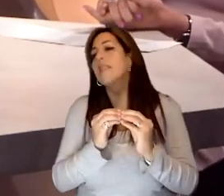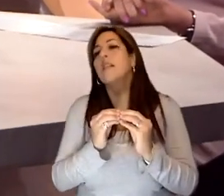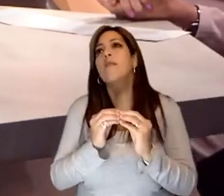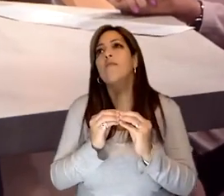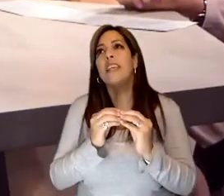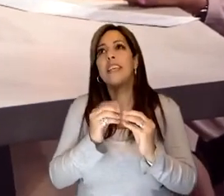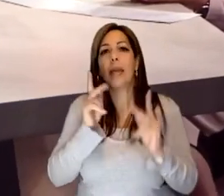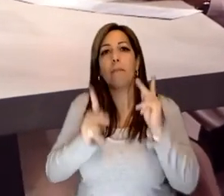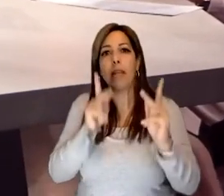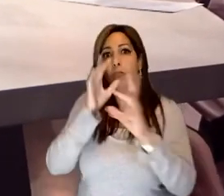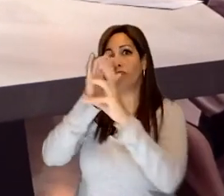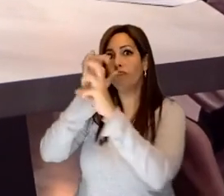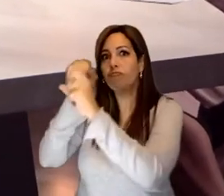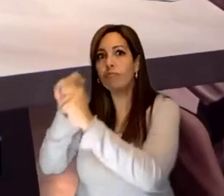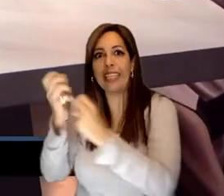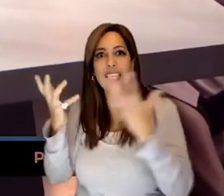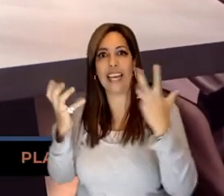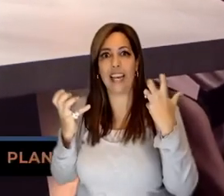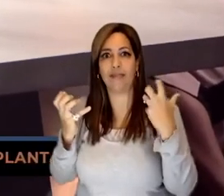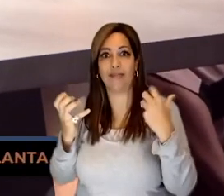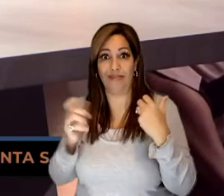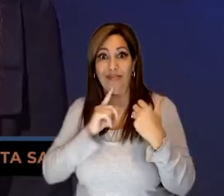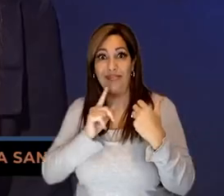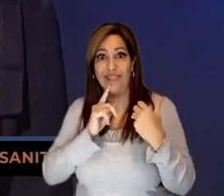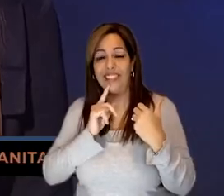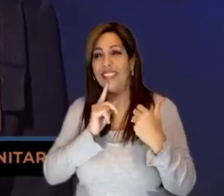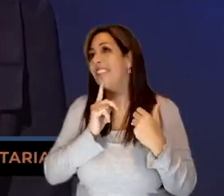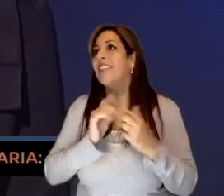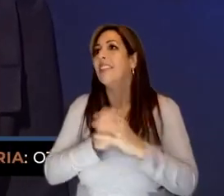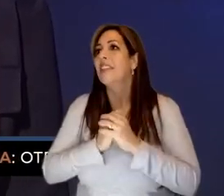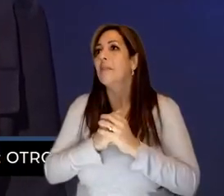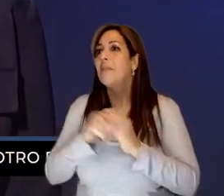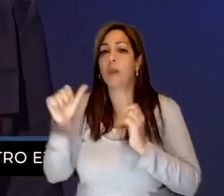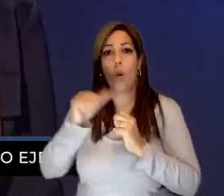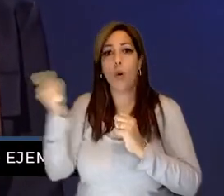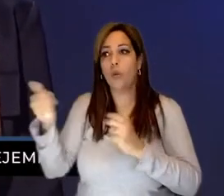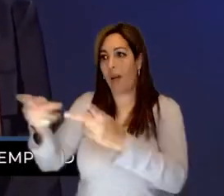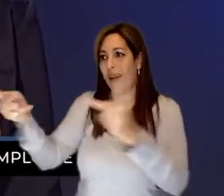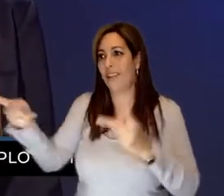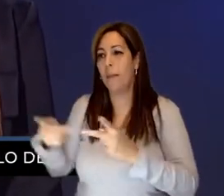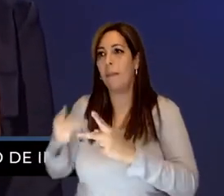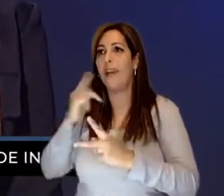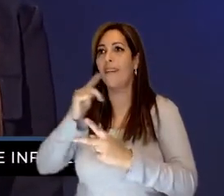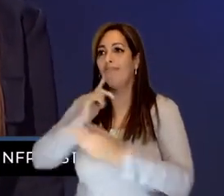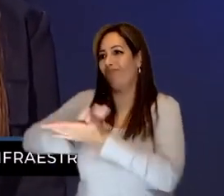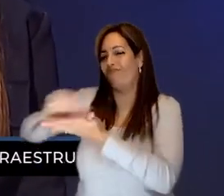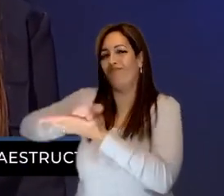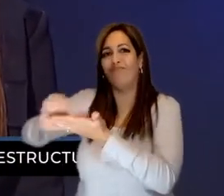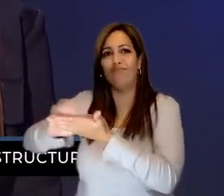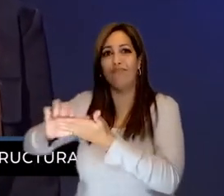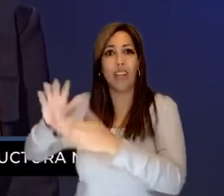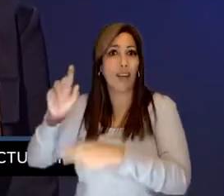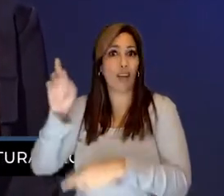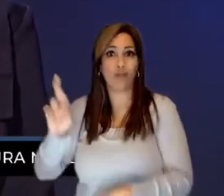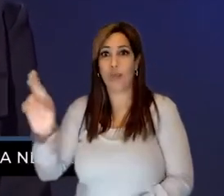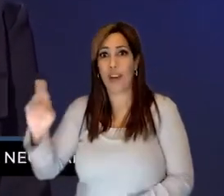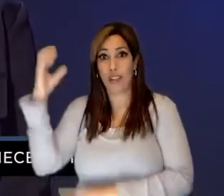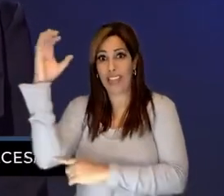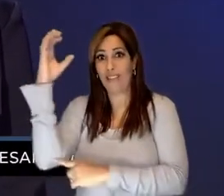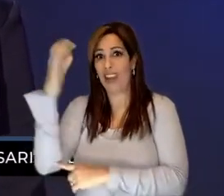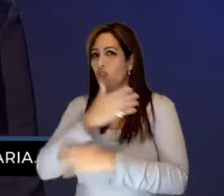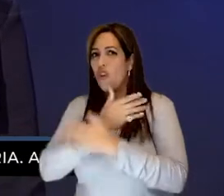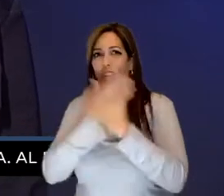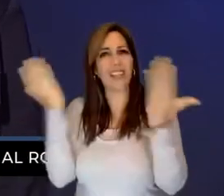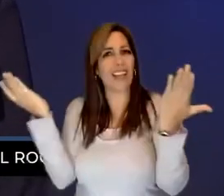los inversionistas es que estamos haciendo estas inversiones en infraestructura. Mm. Otro ejemplo es la planta sanitaria. Ahora mismo Roosevelt Roads no cuenta con un